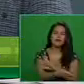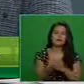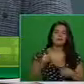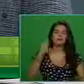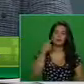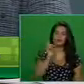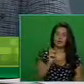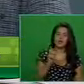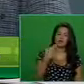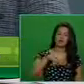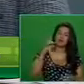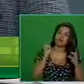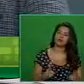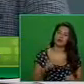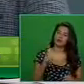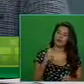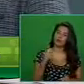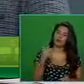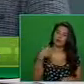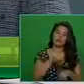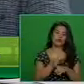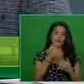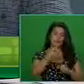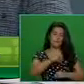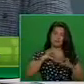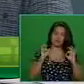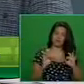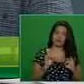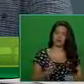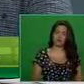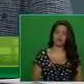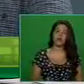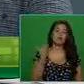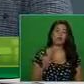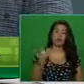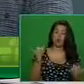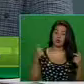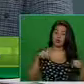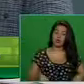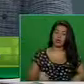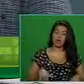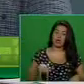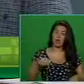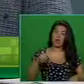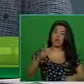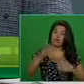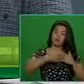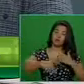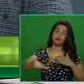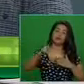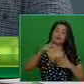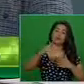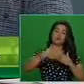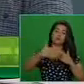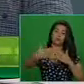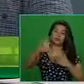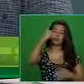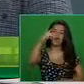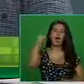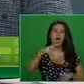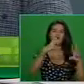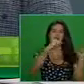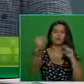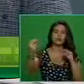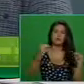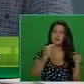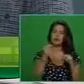toma decisiones o llega a conclusiones solamente de su particularidad. Lo importante es que ahorita, y va a haber durante estos próximos días, un diálogo, como